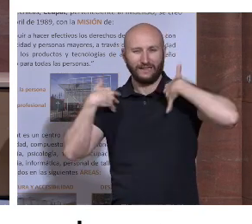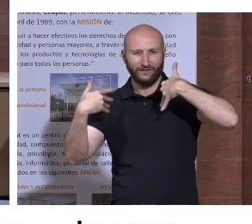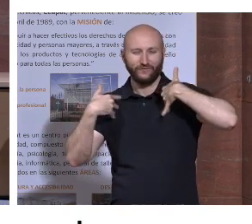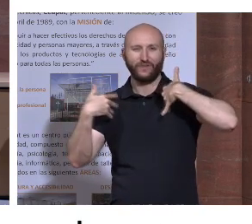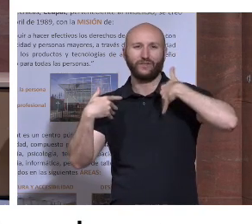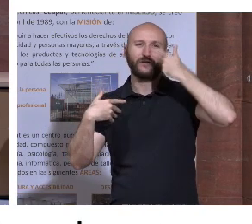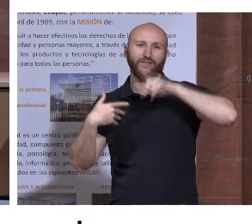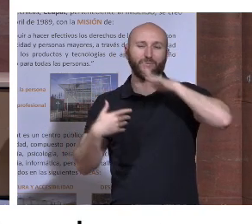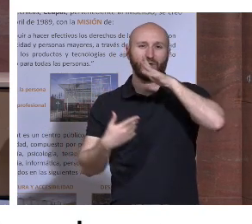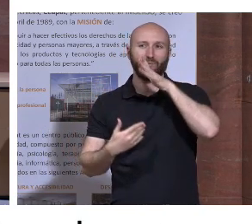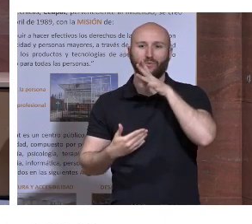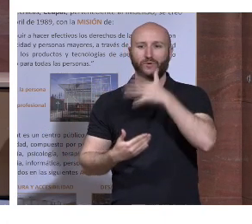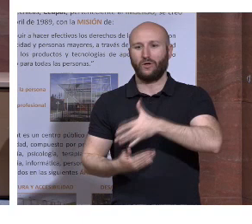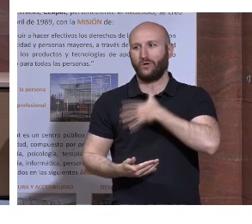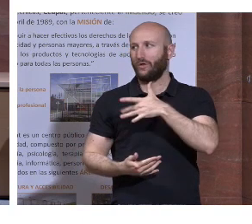pasión. Sopla.